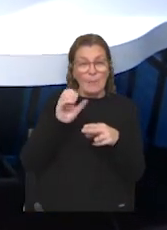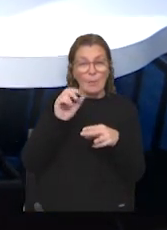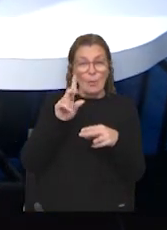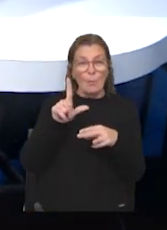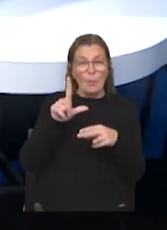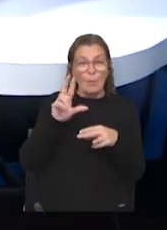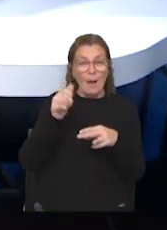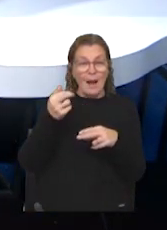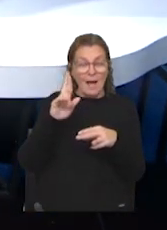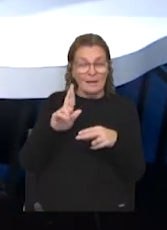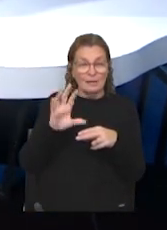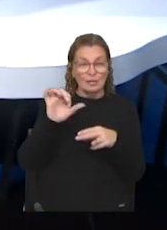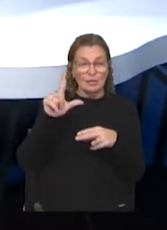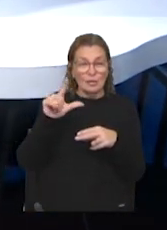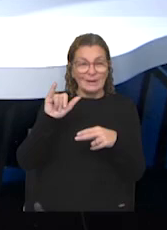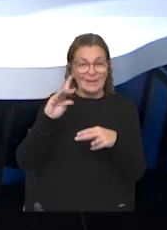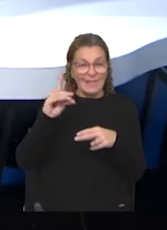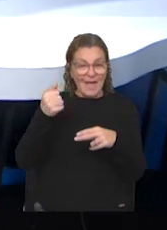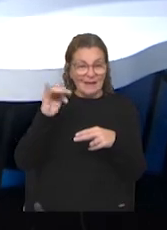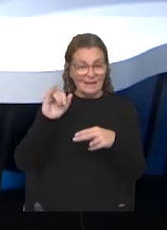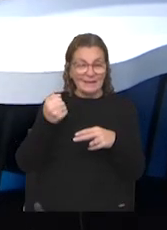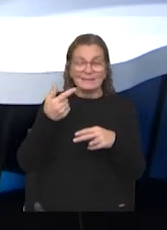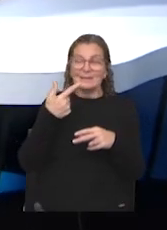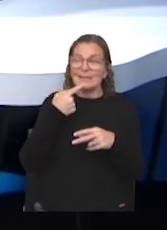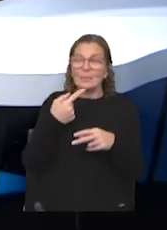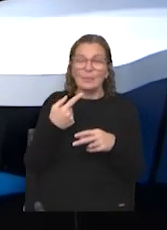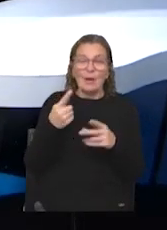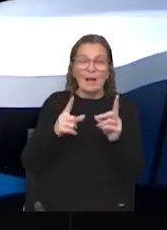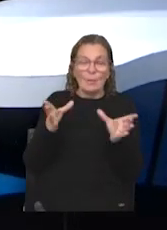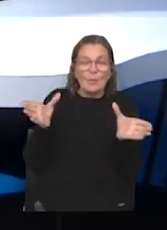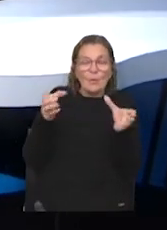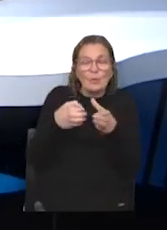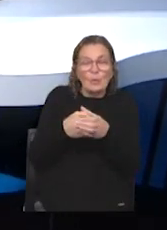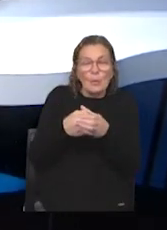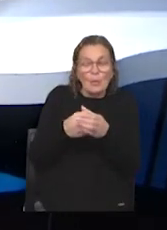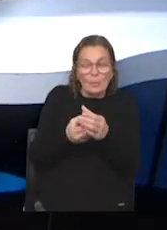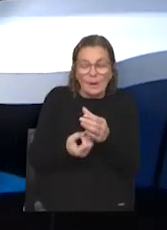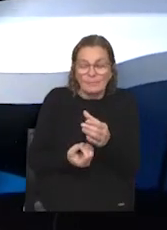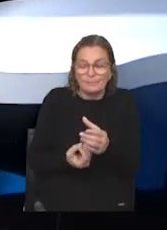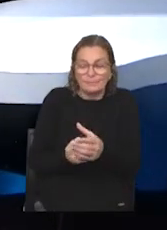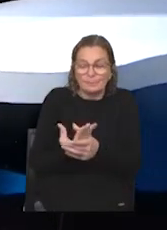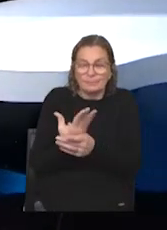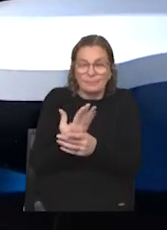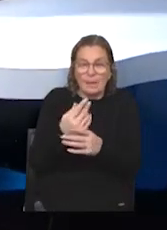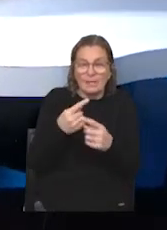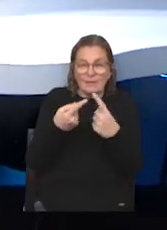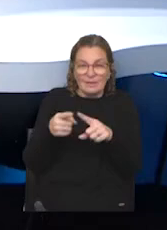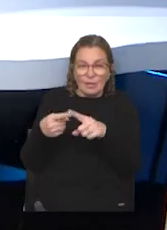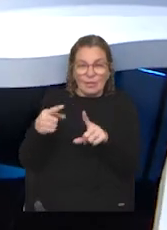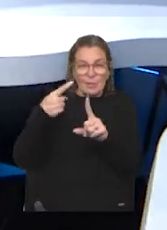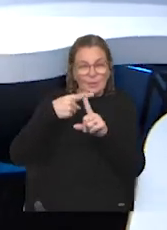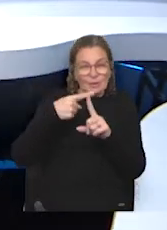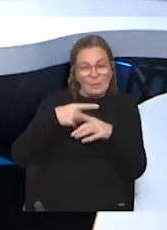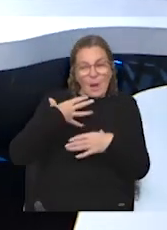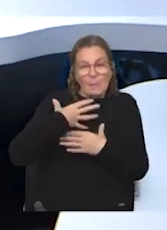entendíamos de que la olla popular tenía que ser digamos un germen un colectivo que fuera germen de cosas este positivas en su comunidad